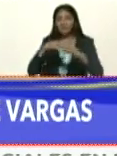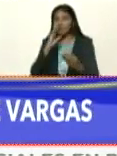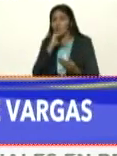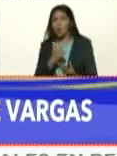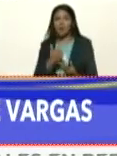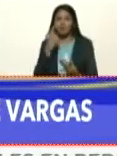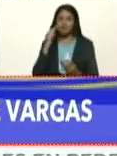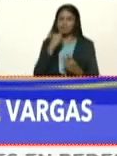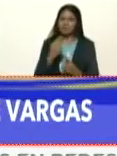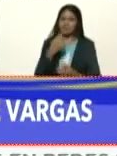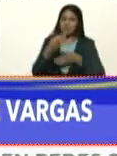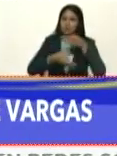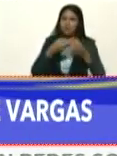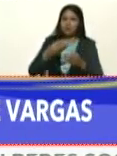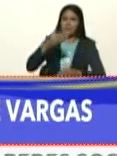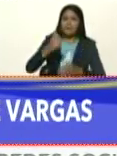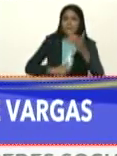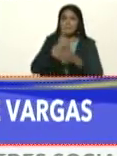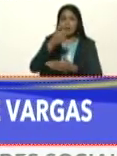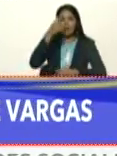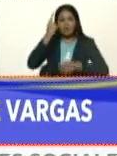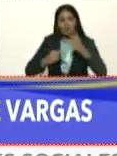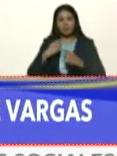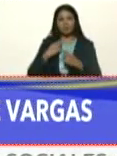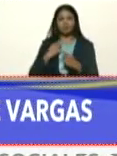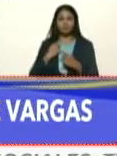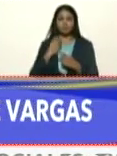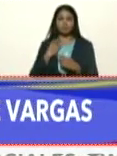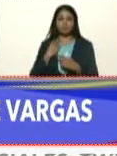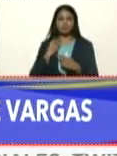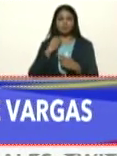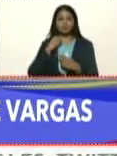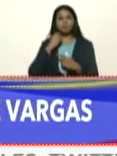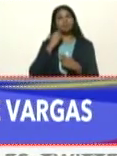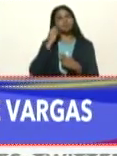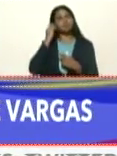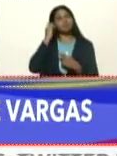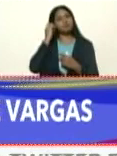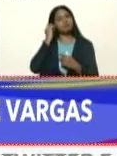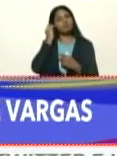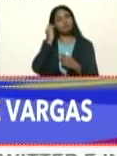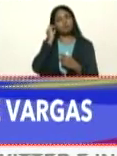Se cuenta que más de la mitad, mucho más de la mitad, de las tropas